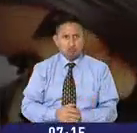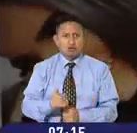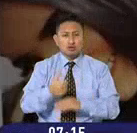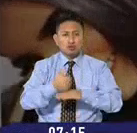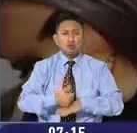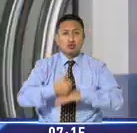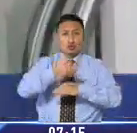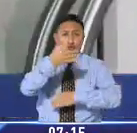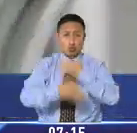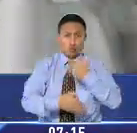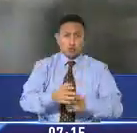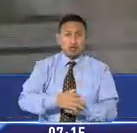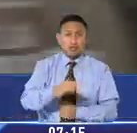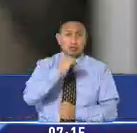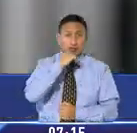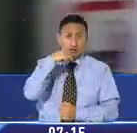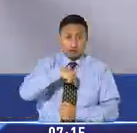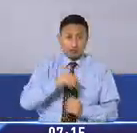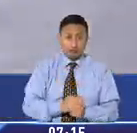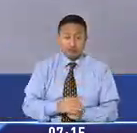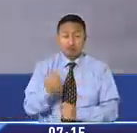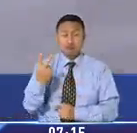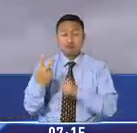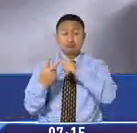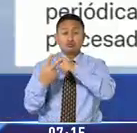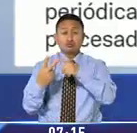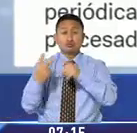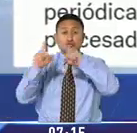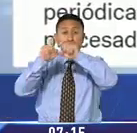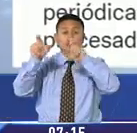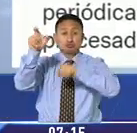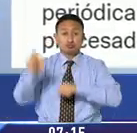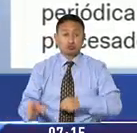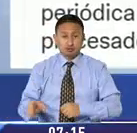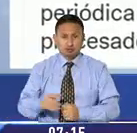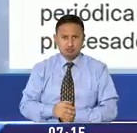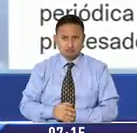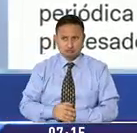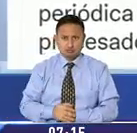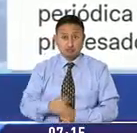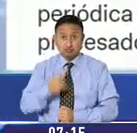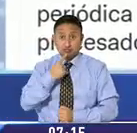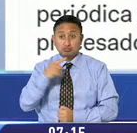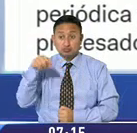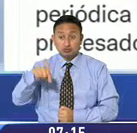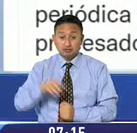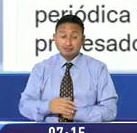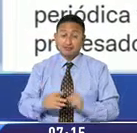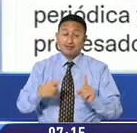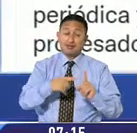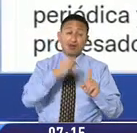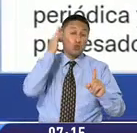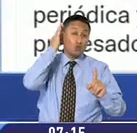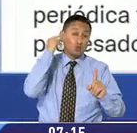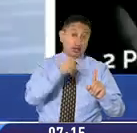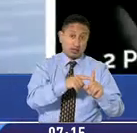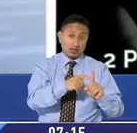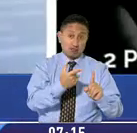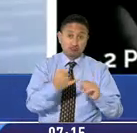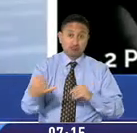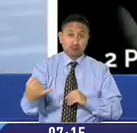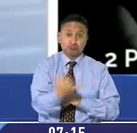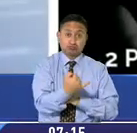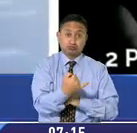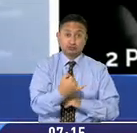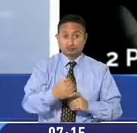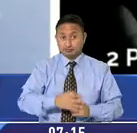Manabí dictó medidas cautelares contra dos empresarios quevedeños, quienes supuestamente habrían agredido sexualmente a la